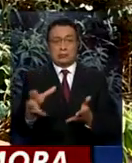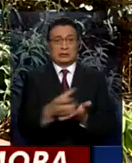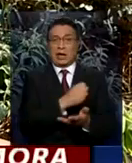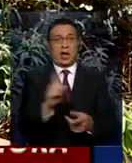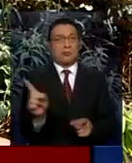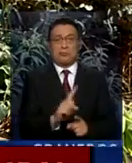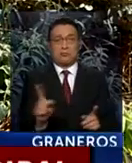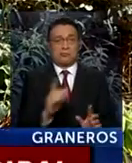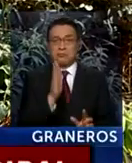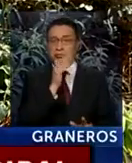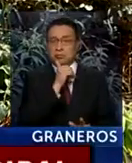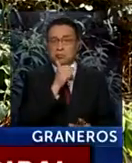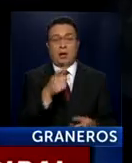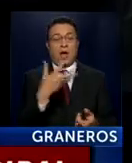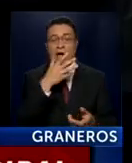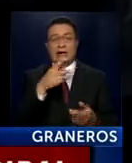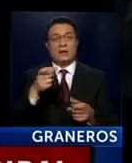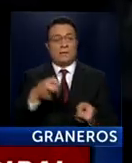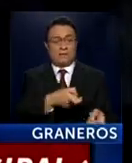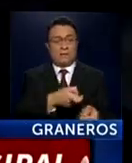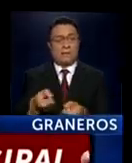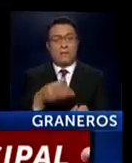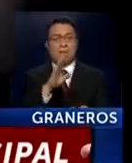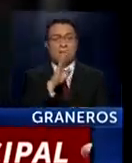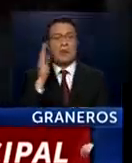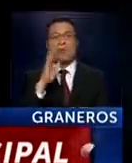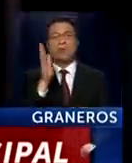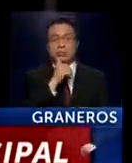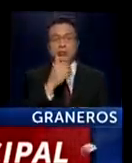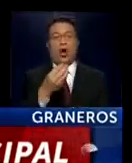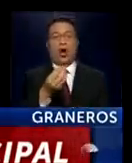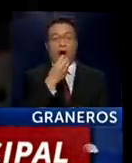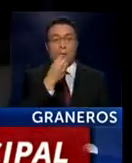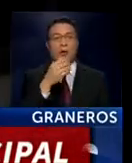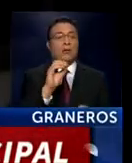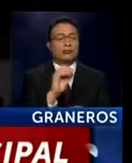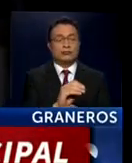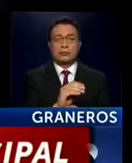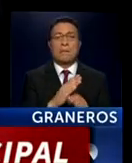y no fumigaban. En precarias condiciones nutricionales y parasitarias.